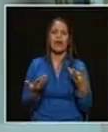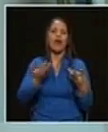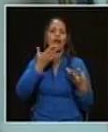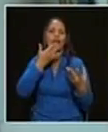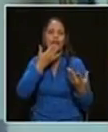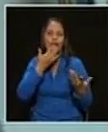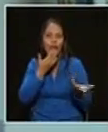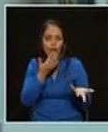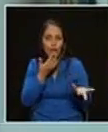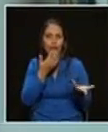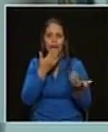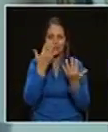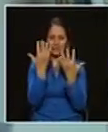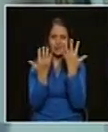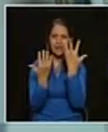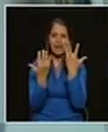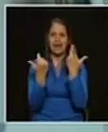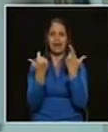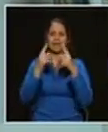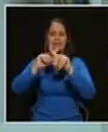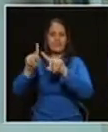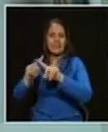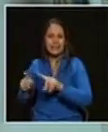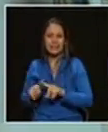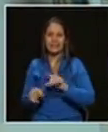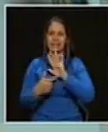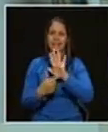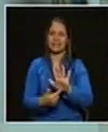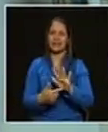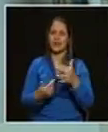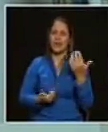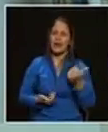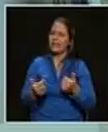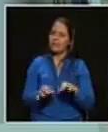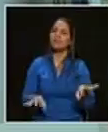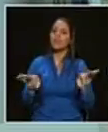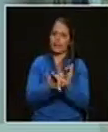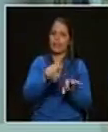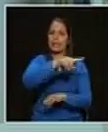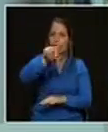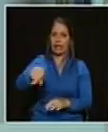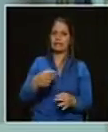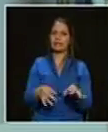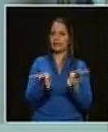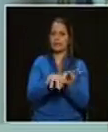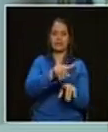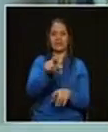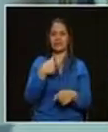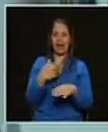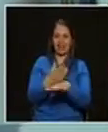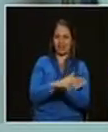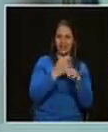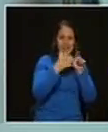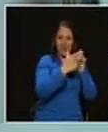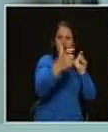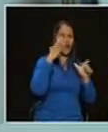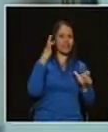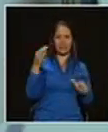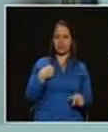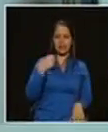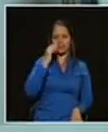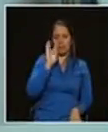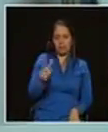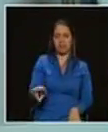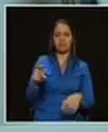color, del color, el elemento del detalle, esas cosas nosotros no las preveemos. ¿Por qué?